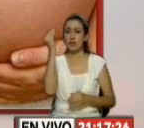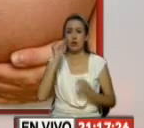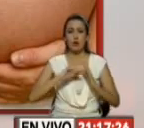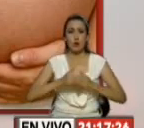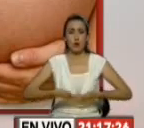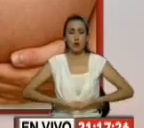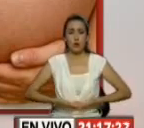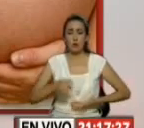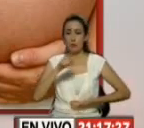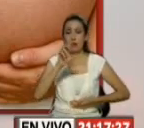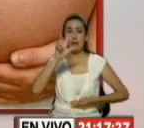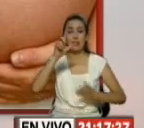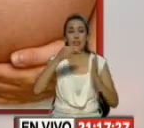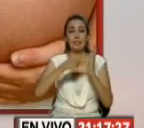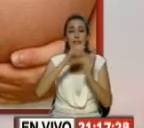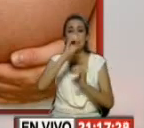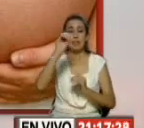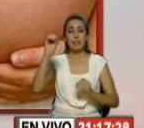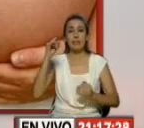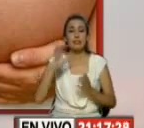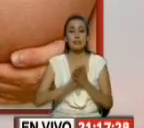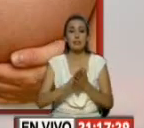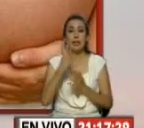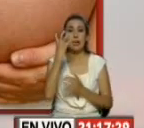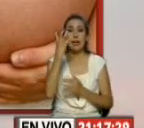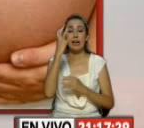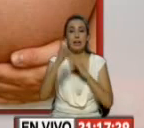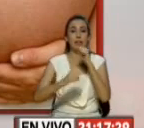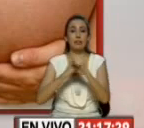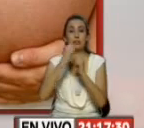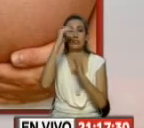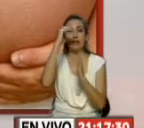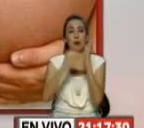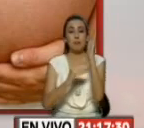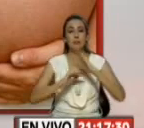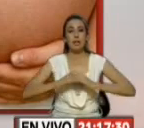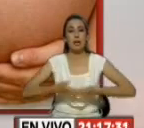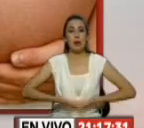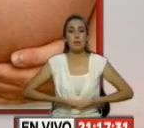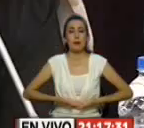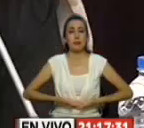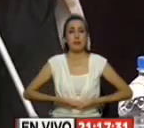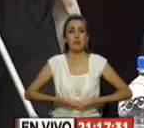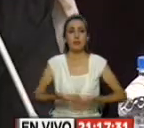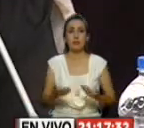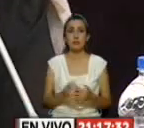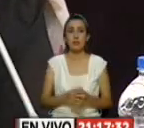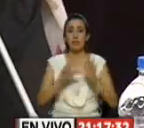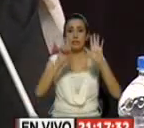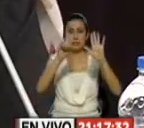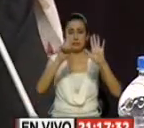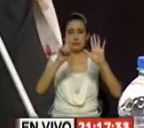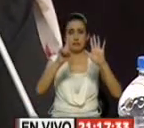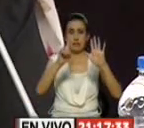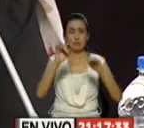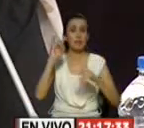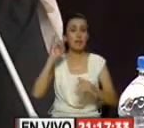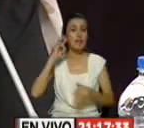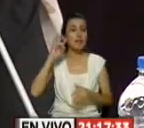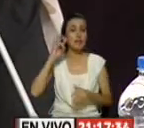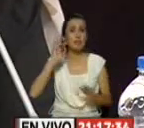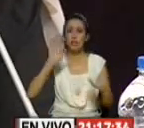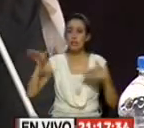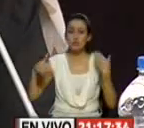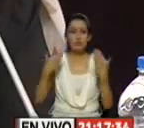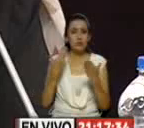Berenice Cordero, 3.000 niñas menores de 14 años resultan embarazadas anualmente. 6 niñas al día. Todos son